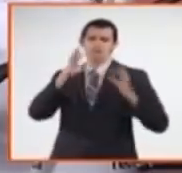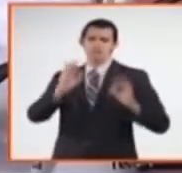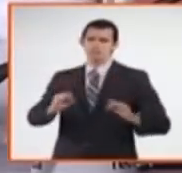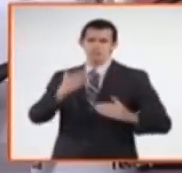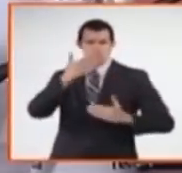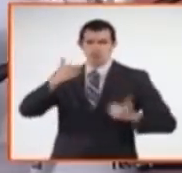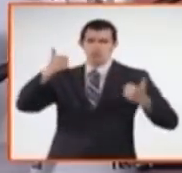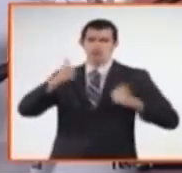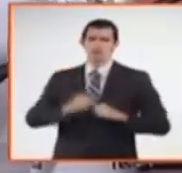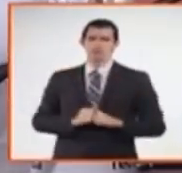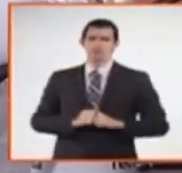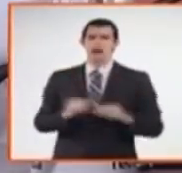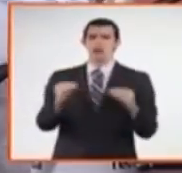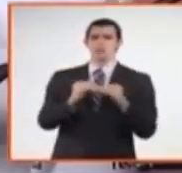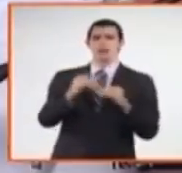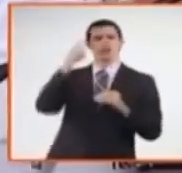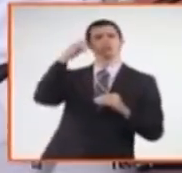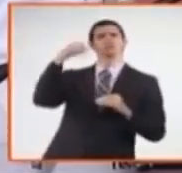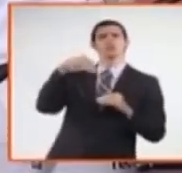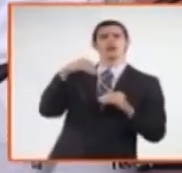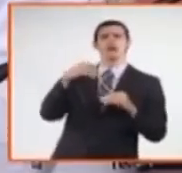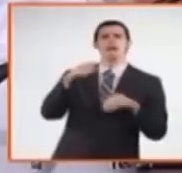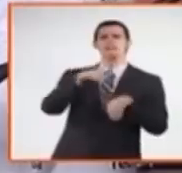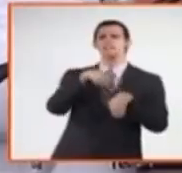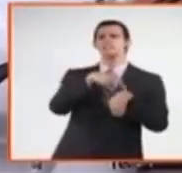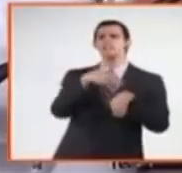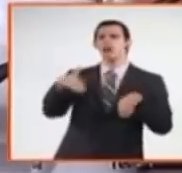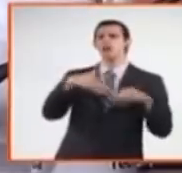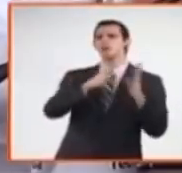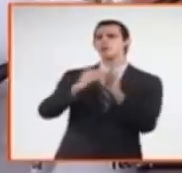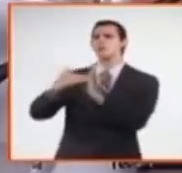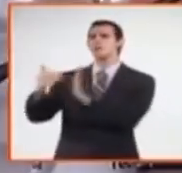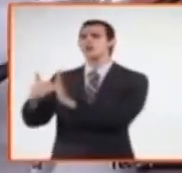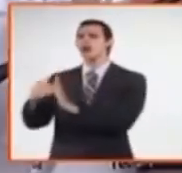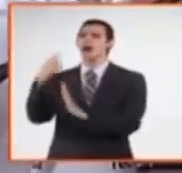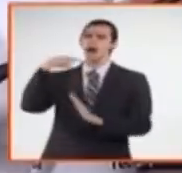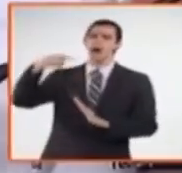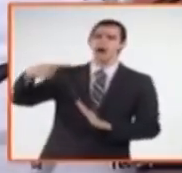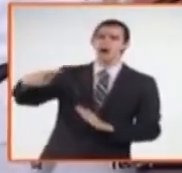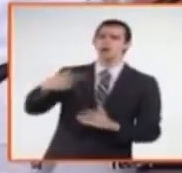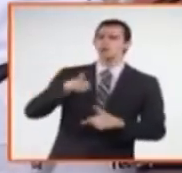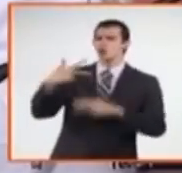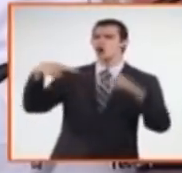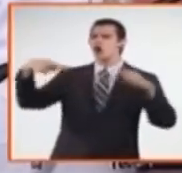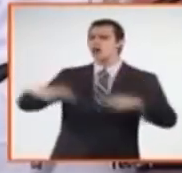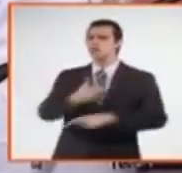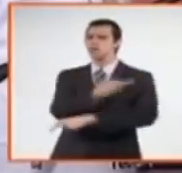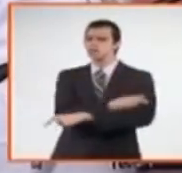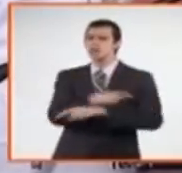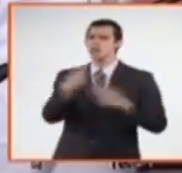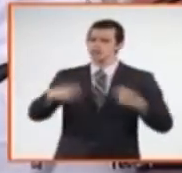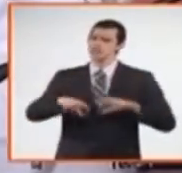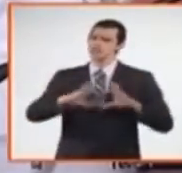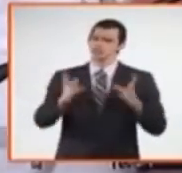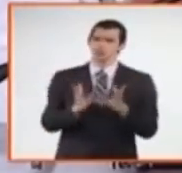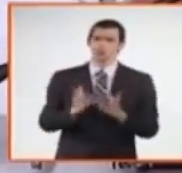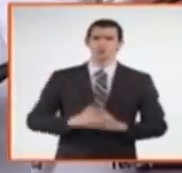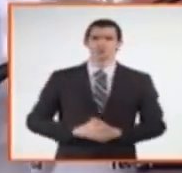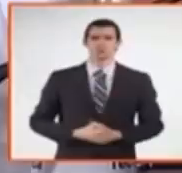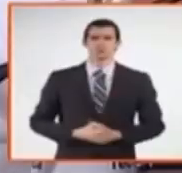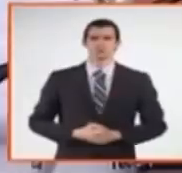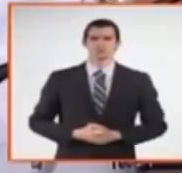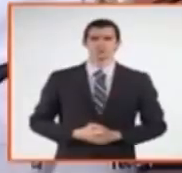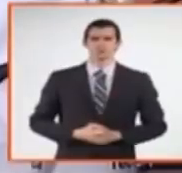levanta un alto la respuesta inmunológica y que pudieran ser los primeros cuales los aplicamos la dosis después de